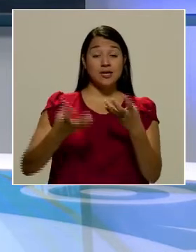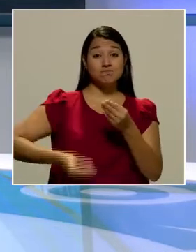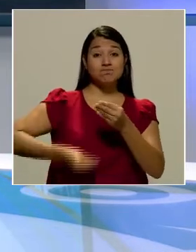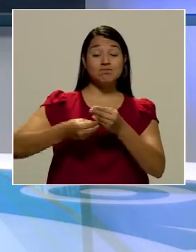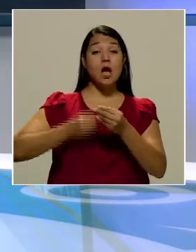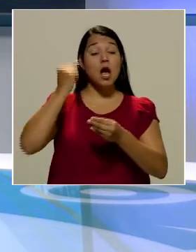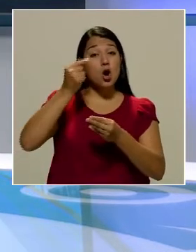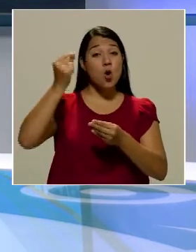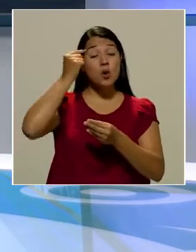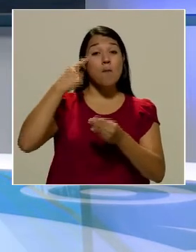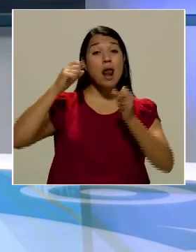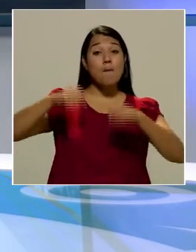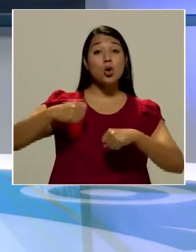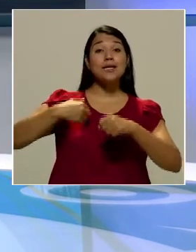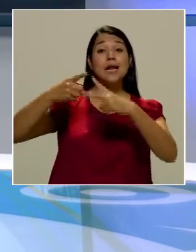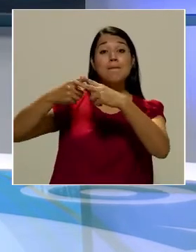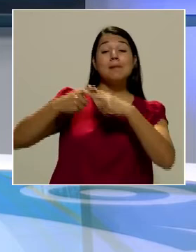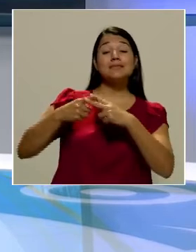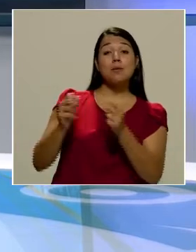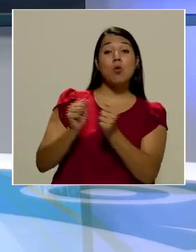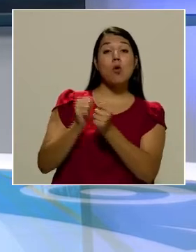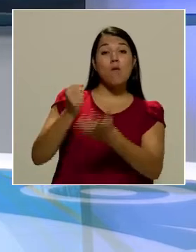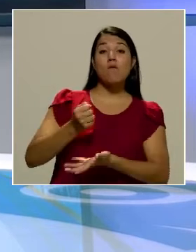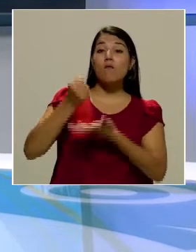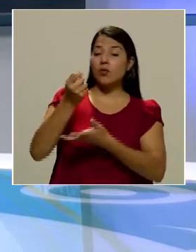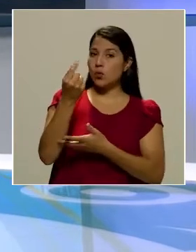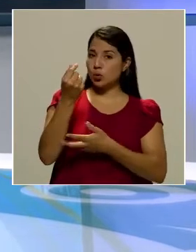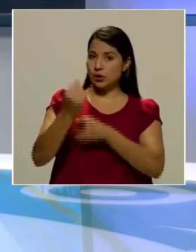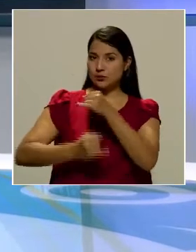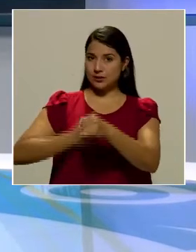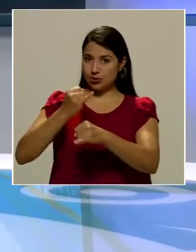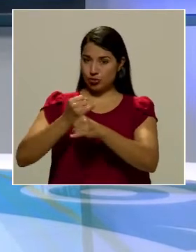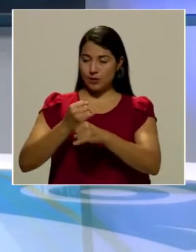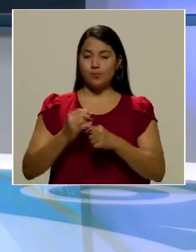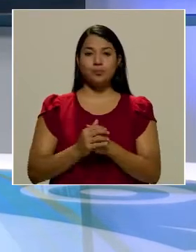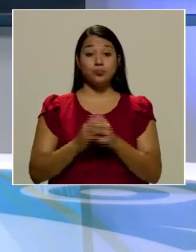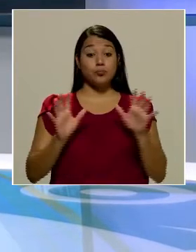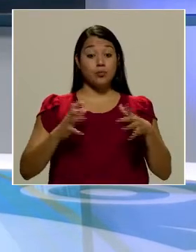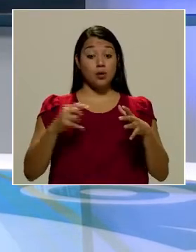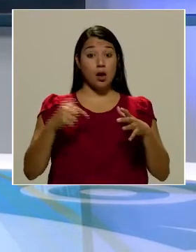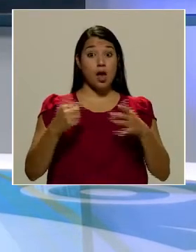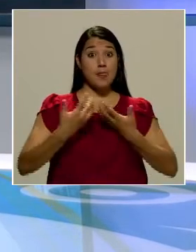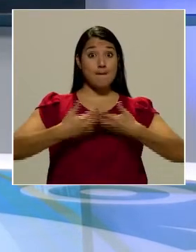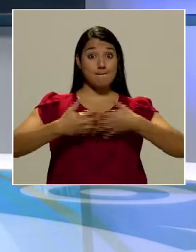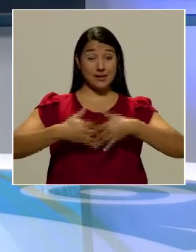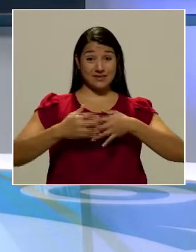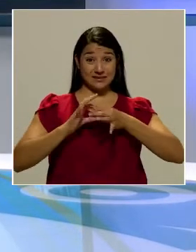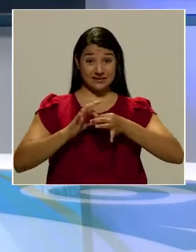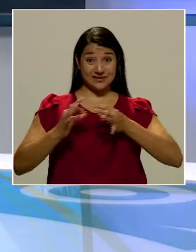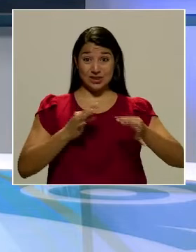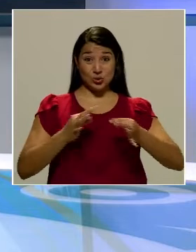un crédito con el Fondo Monetario Internacional. Las cámaras de empresarios turísticos piden a